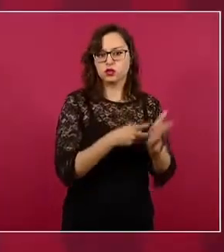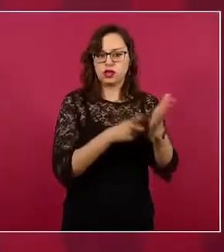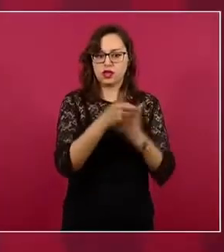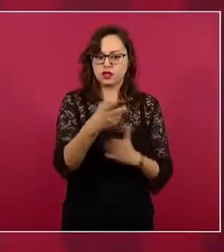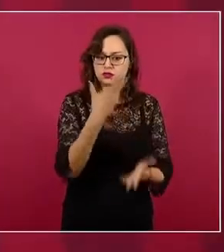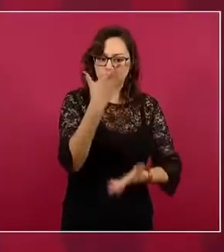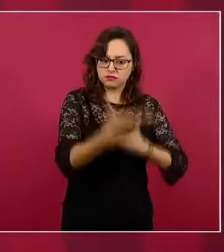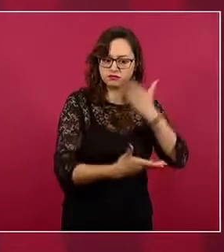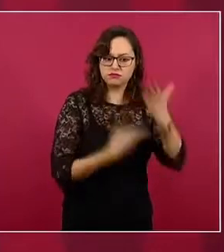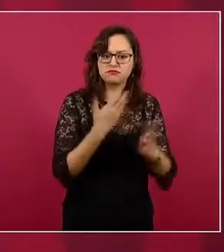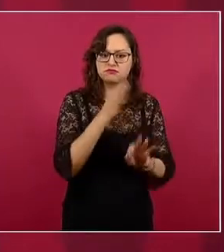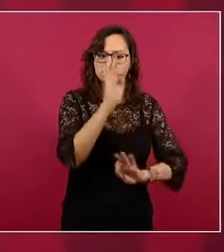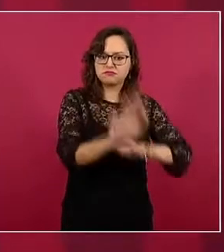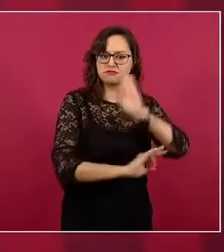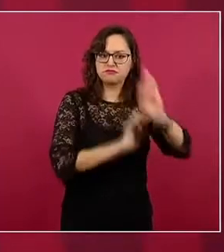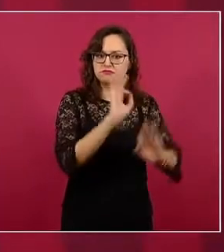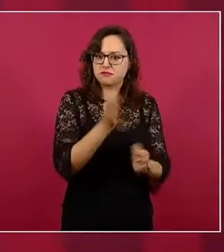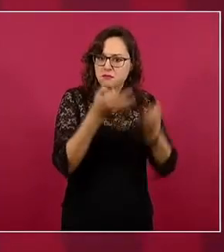incluye